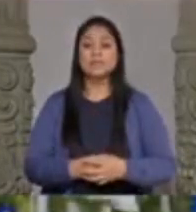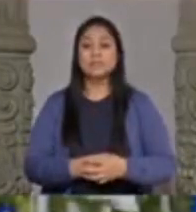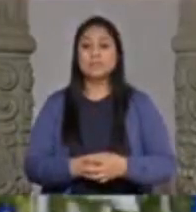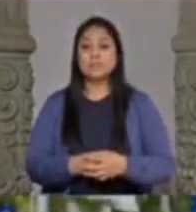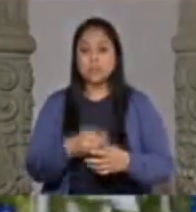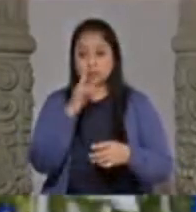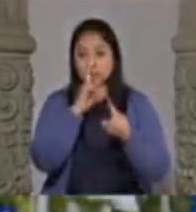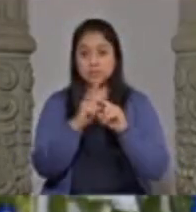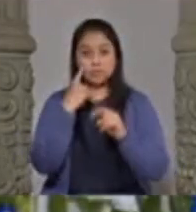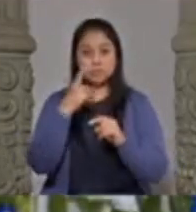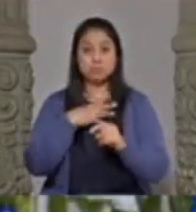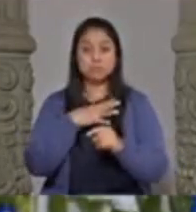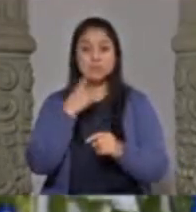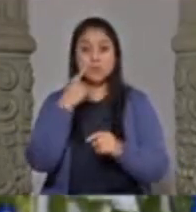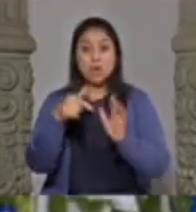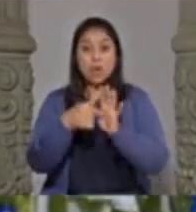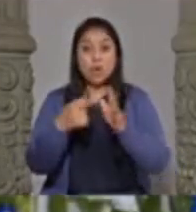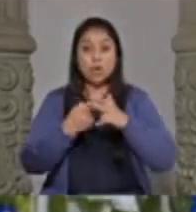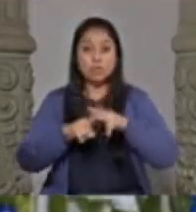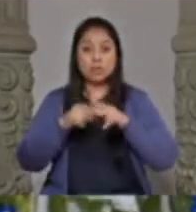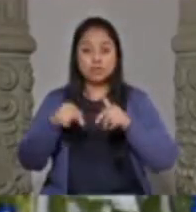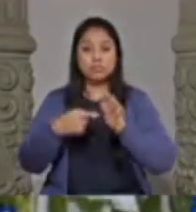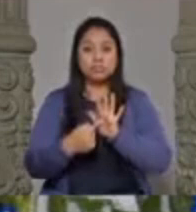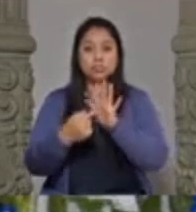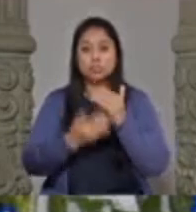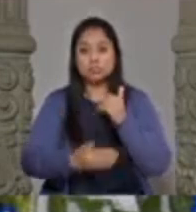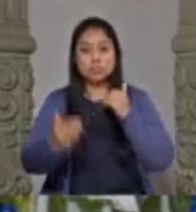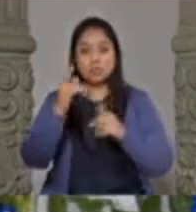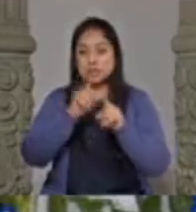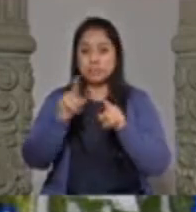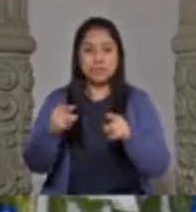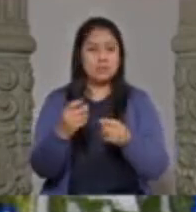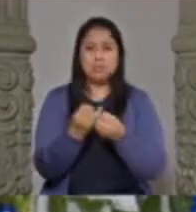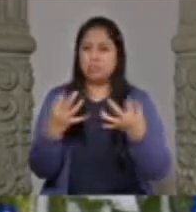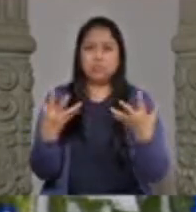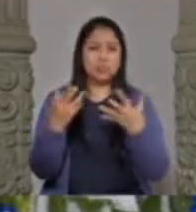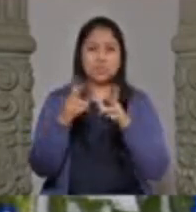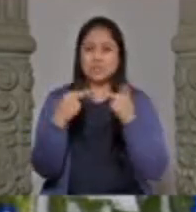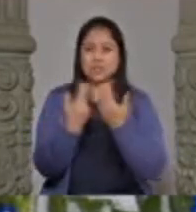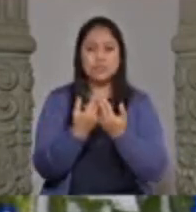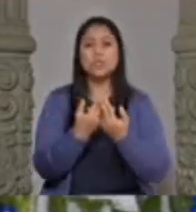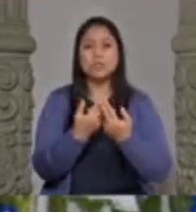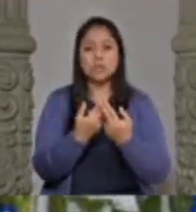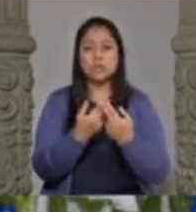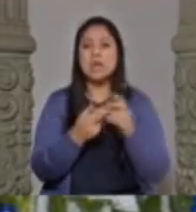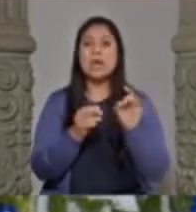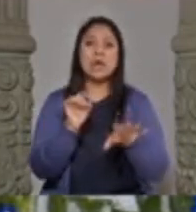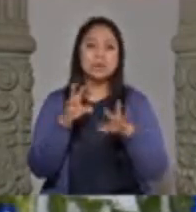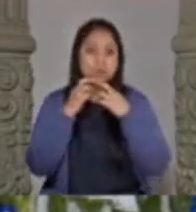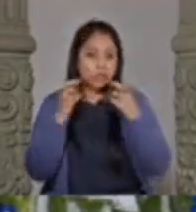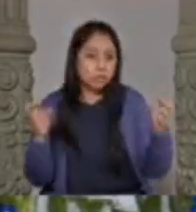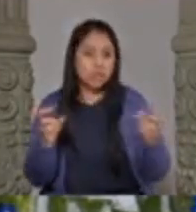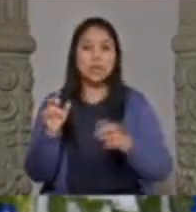Vamos a tener a partir de hoy una innumerable cantidad de reuniones, que les digo, algunas serán